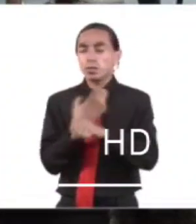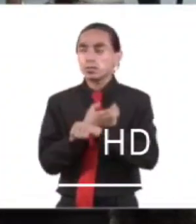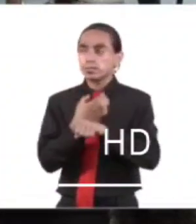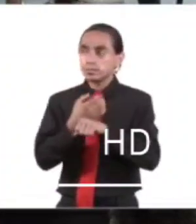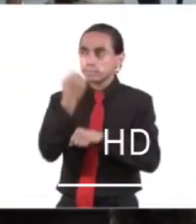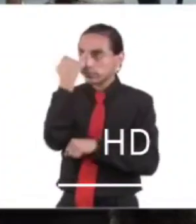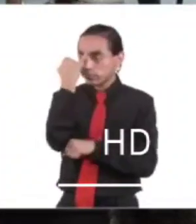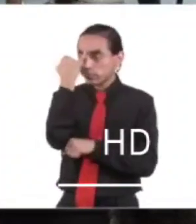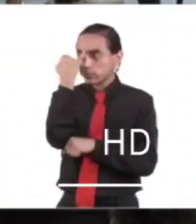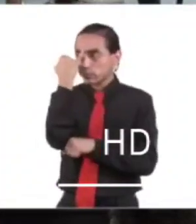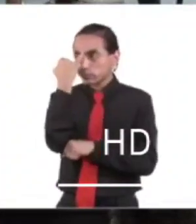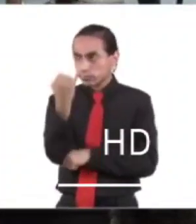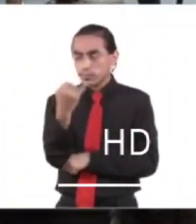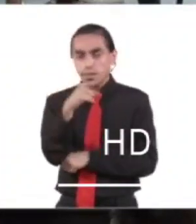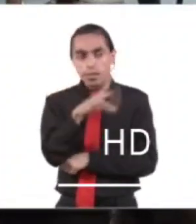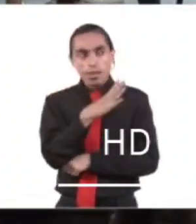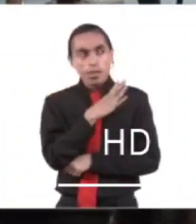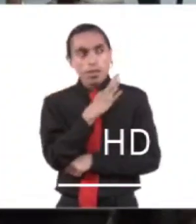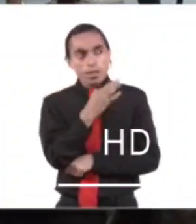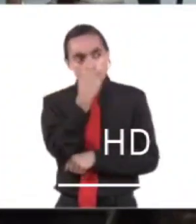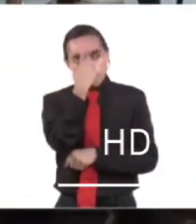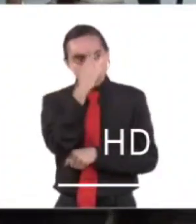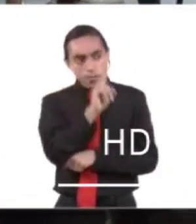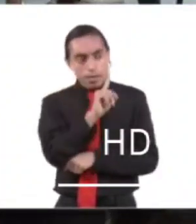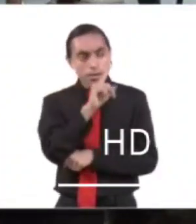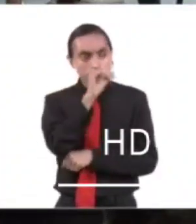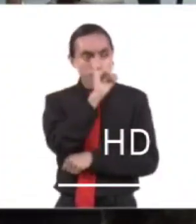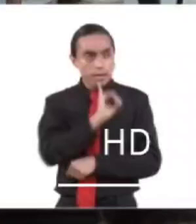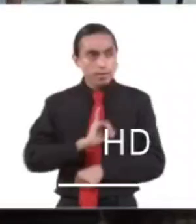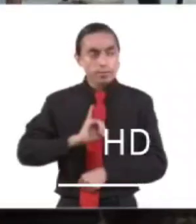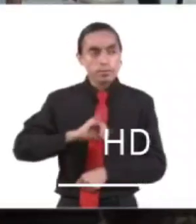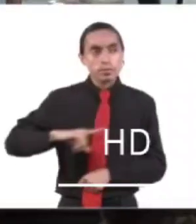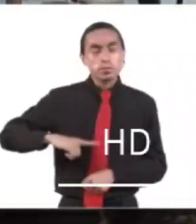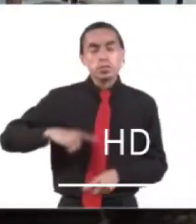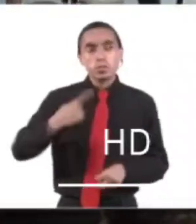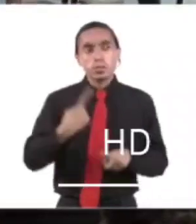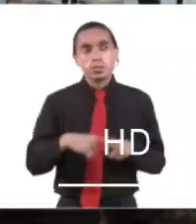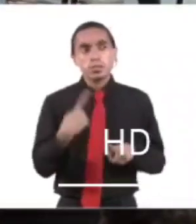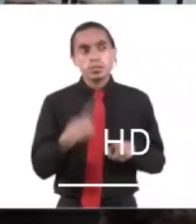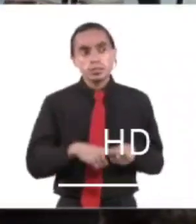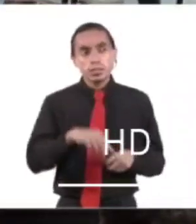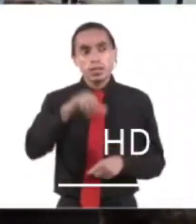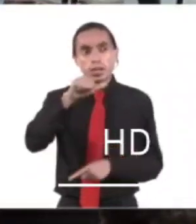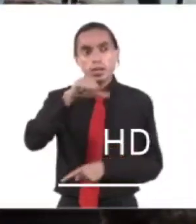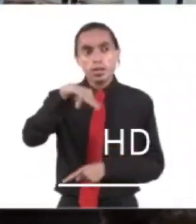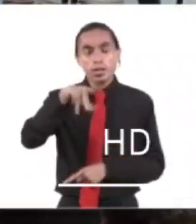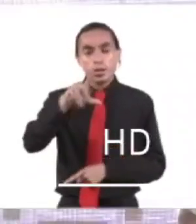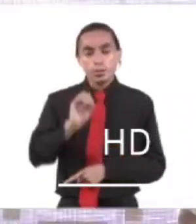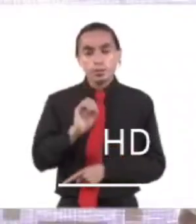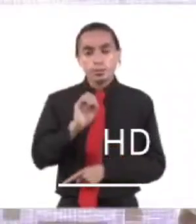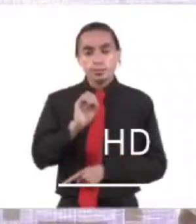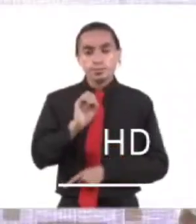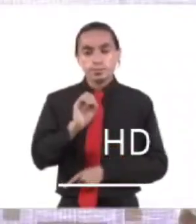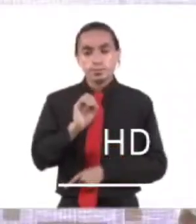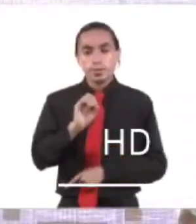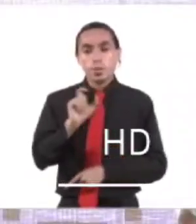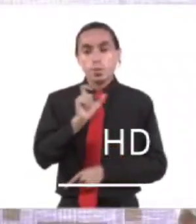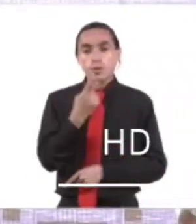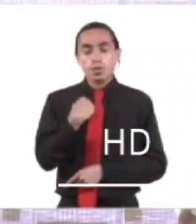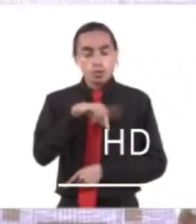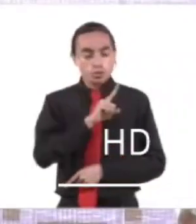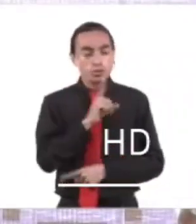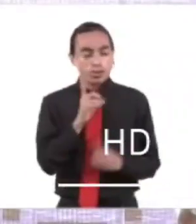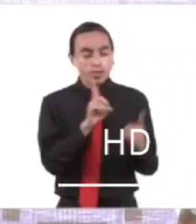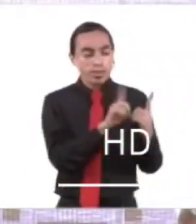que el candidato a jefe de gobierno fuera Andrés Manuel López Obrador. Cuando empezamos a platicar con